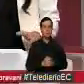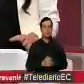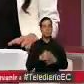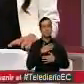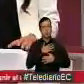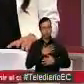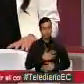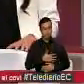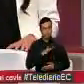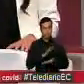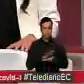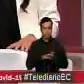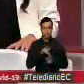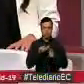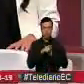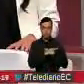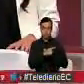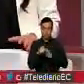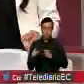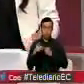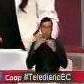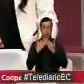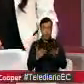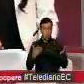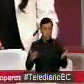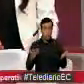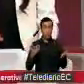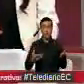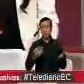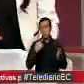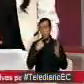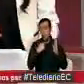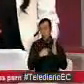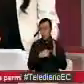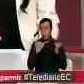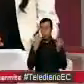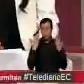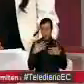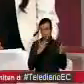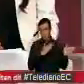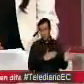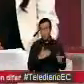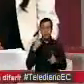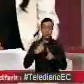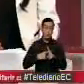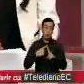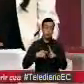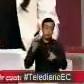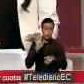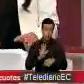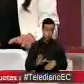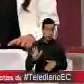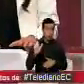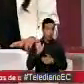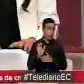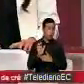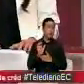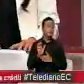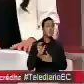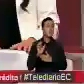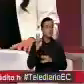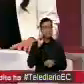Para la tranquilidad de los ciudadanos, el abastecimiento de productos de primera necesidad está garantizado en los mercados del país, en donde se